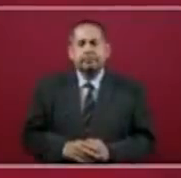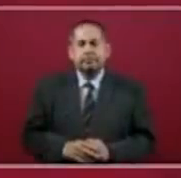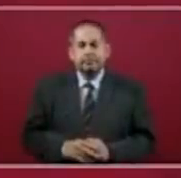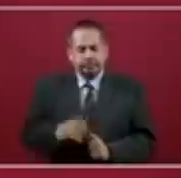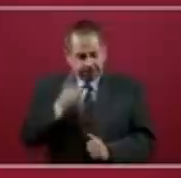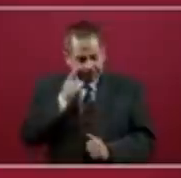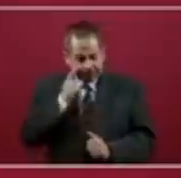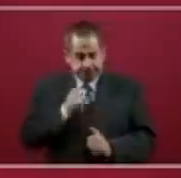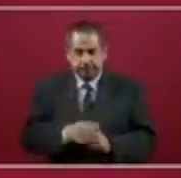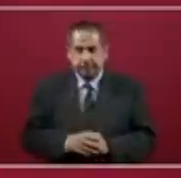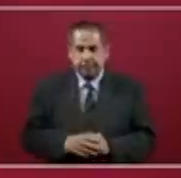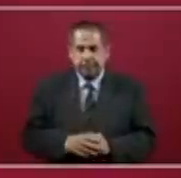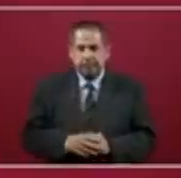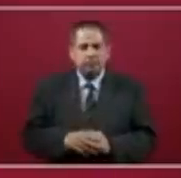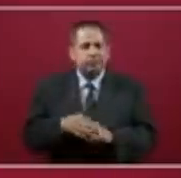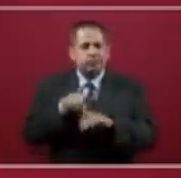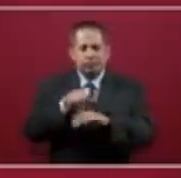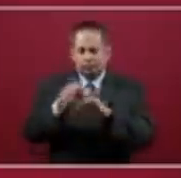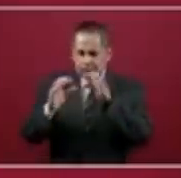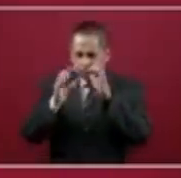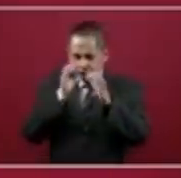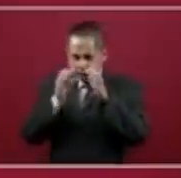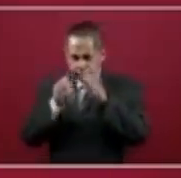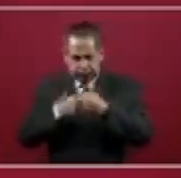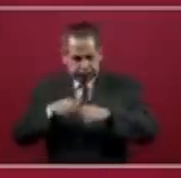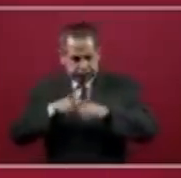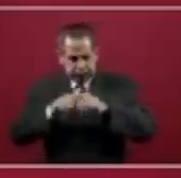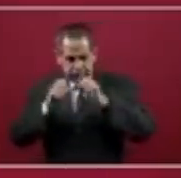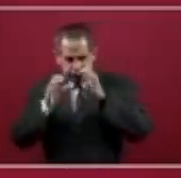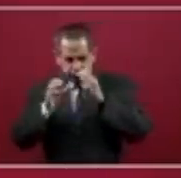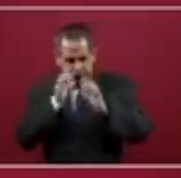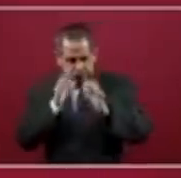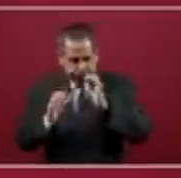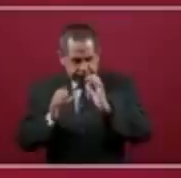Miren, en comunicación